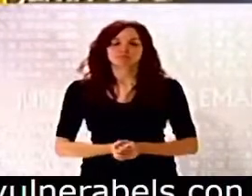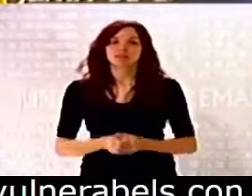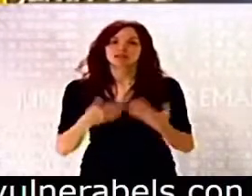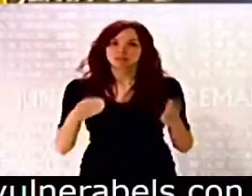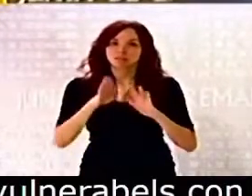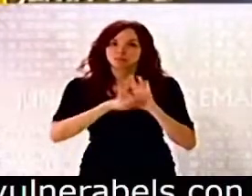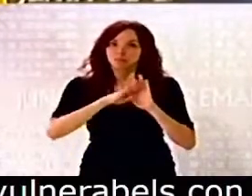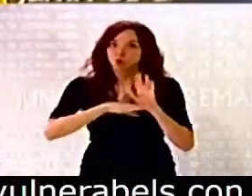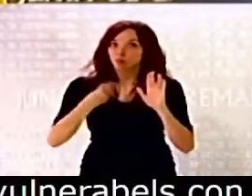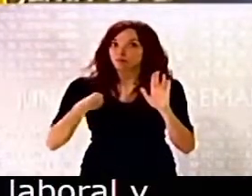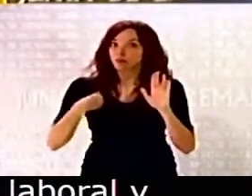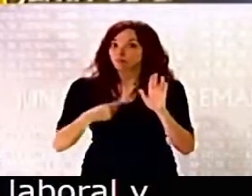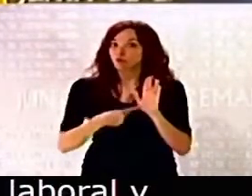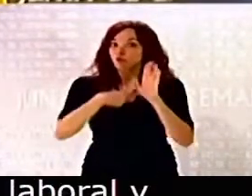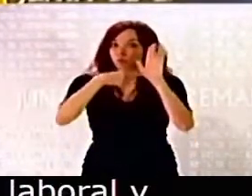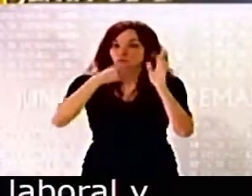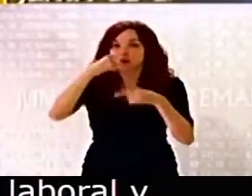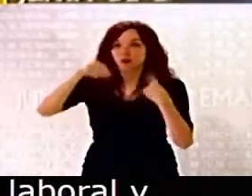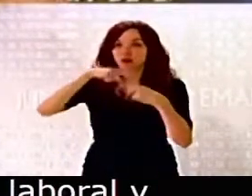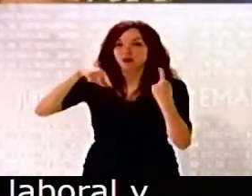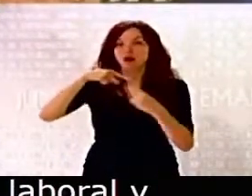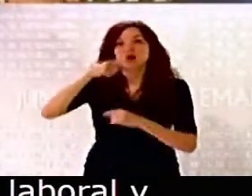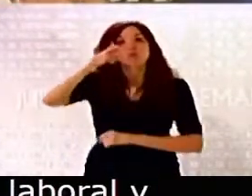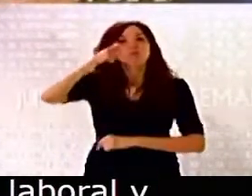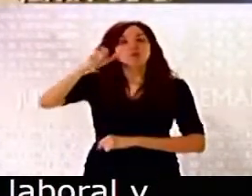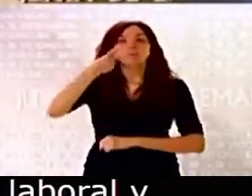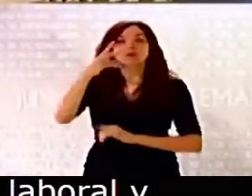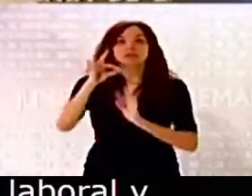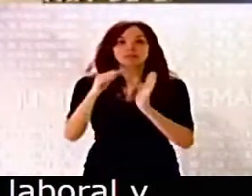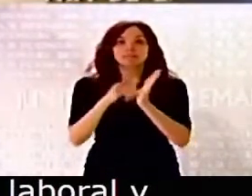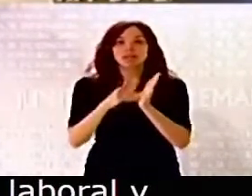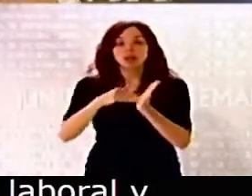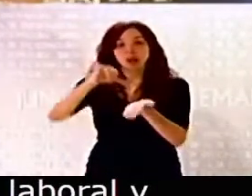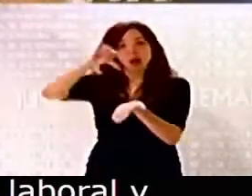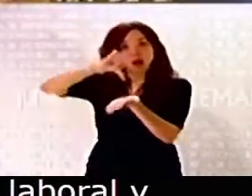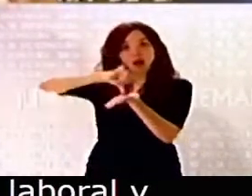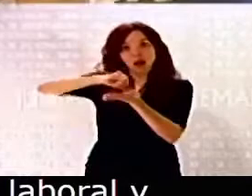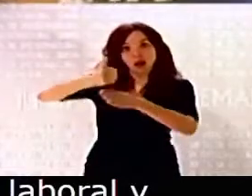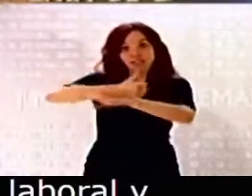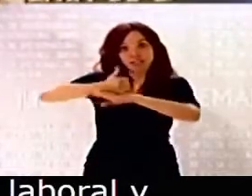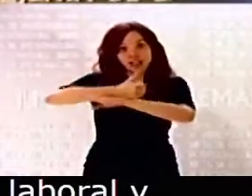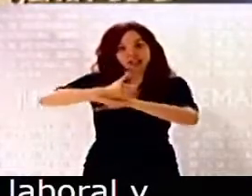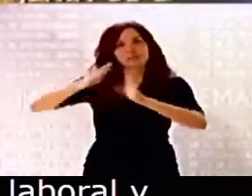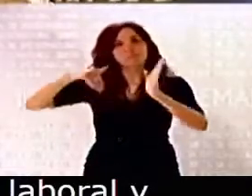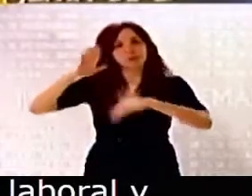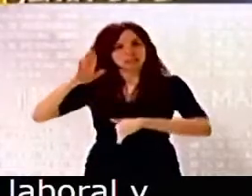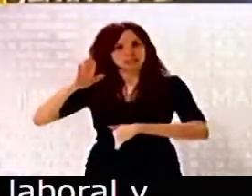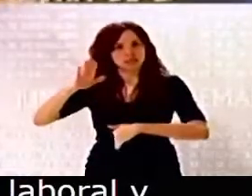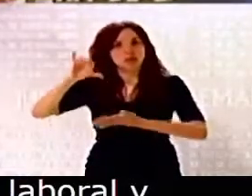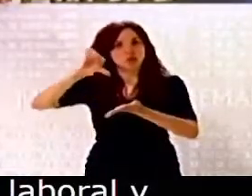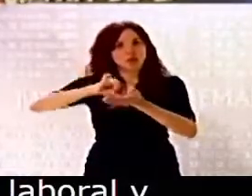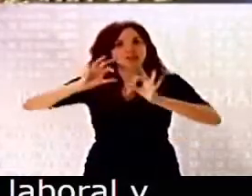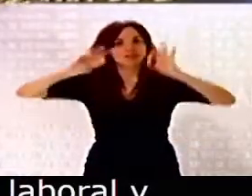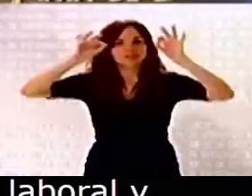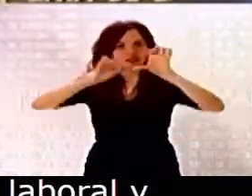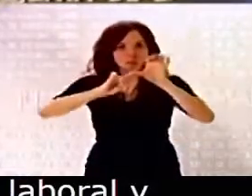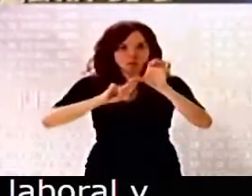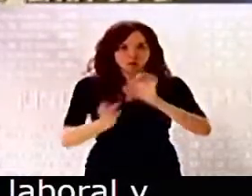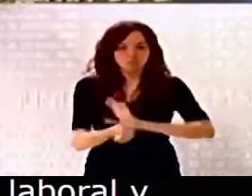programas que se hacen en los municipios de más de 20.000 habitantes, en las ciudades de Extremadura,